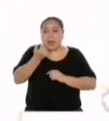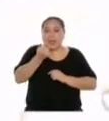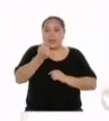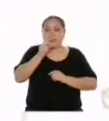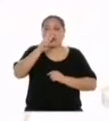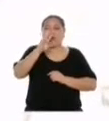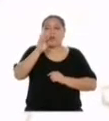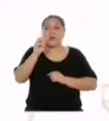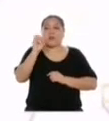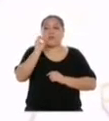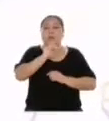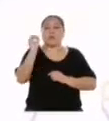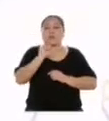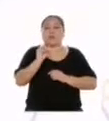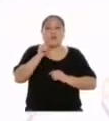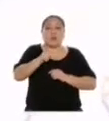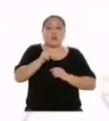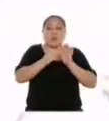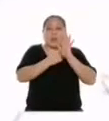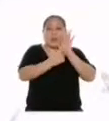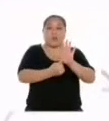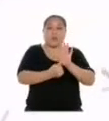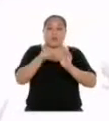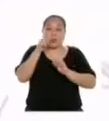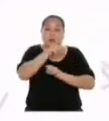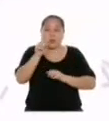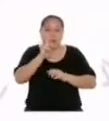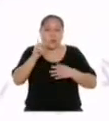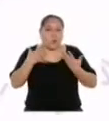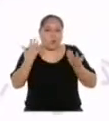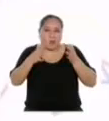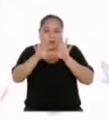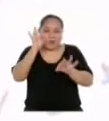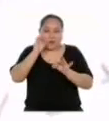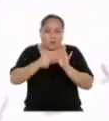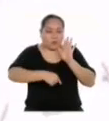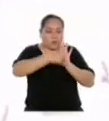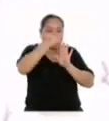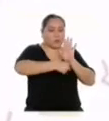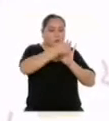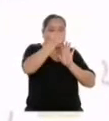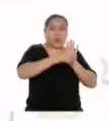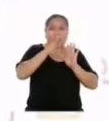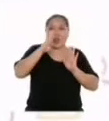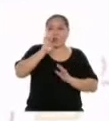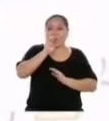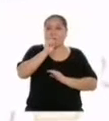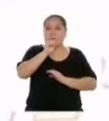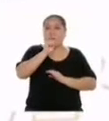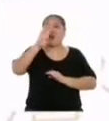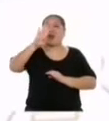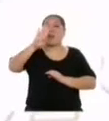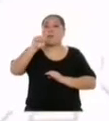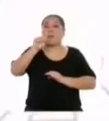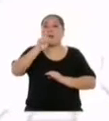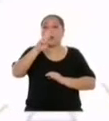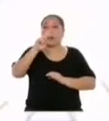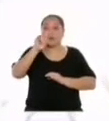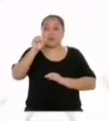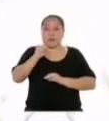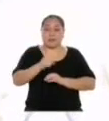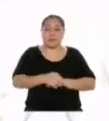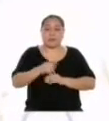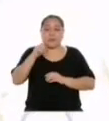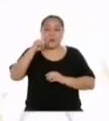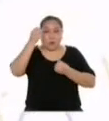muestra, aspecto que no podríamos identificar en las barras del histograma. Un dato adicional es que